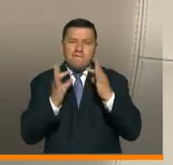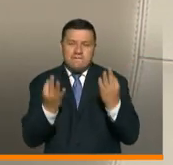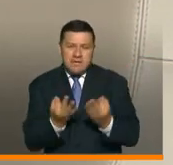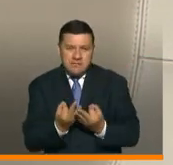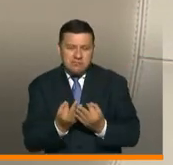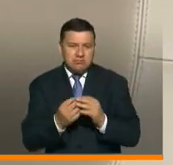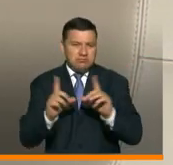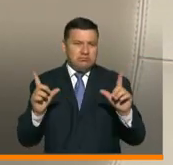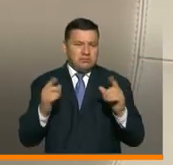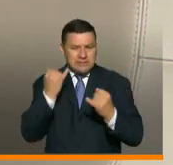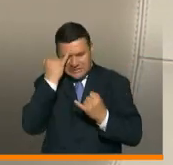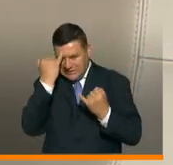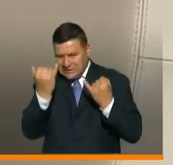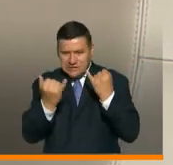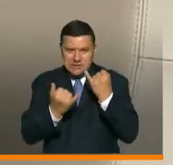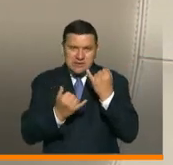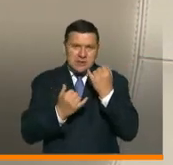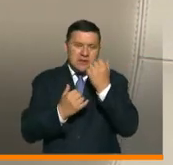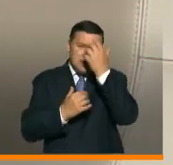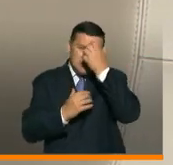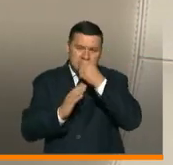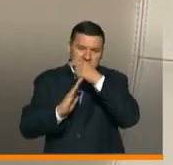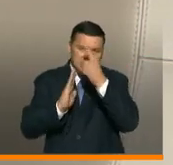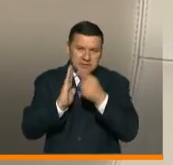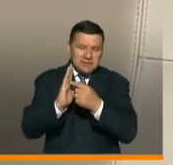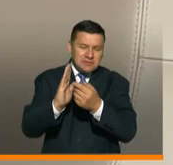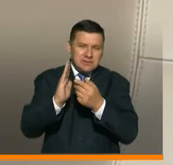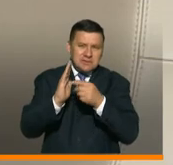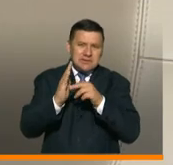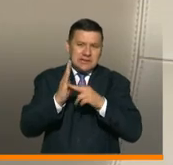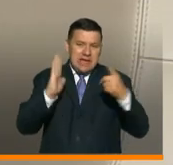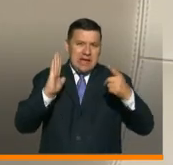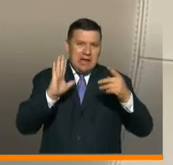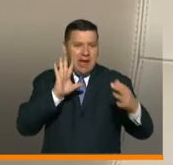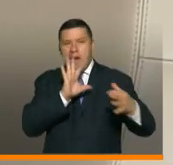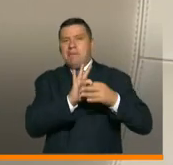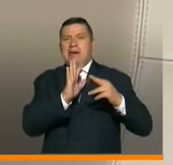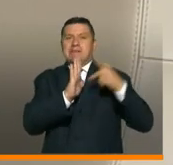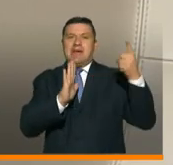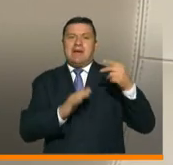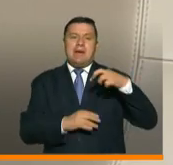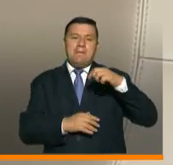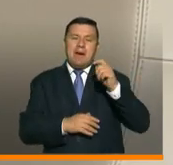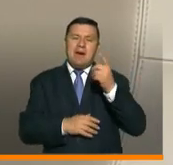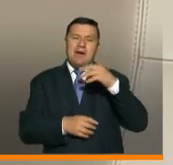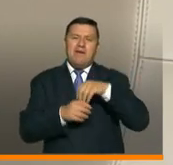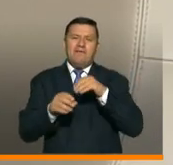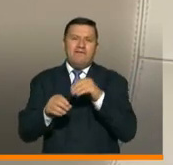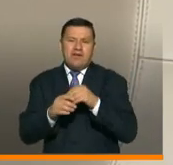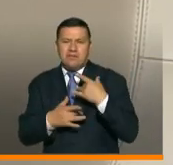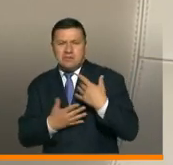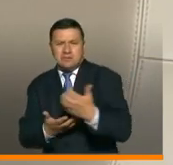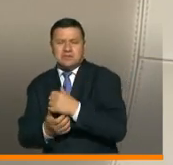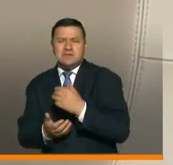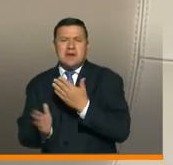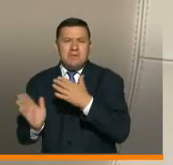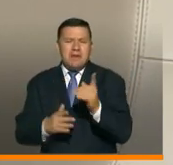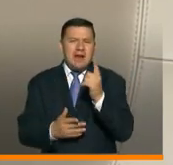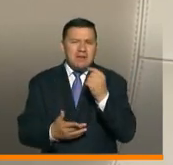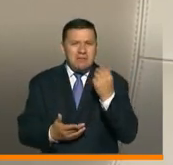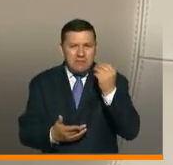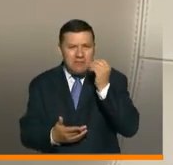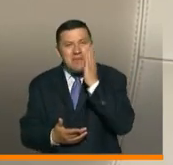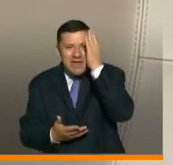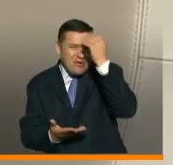familias, la reinvención de las pruebas de estado en carácter a la introducción de la tecnología, el PA en casa, el Fondo Solidario, el Plan Padrino, también